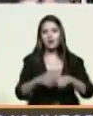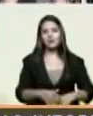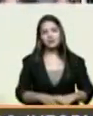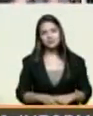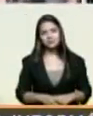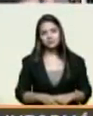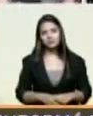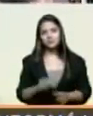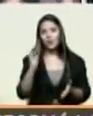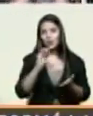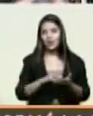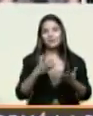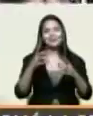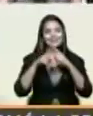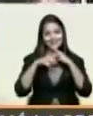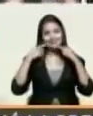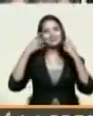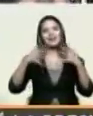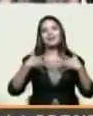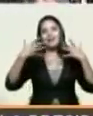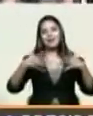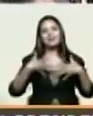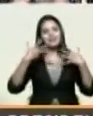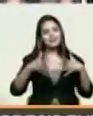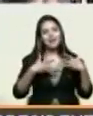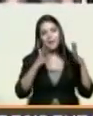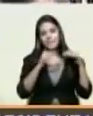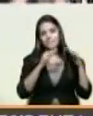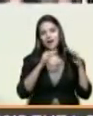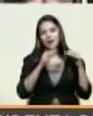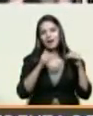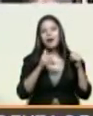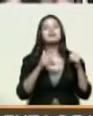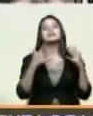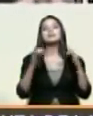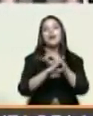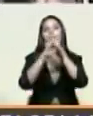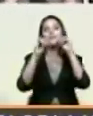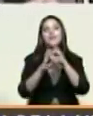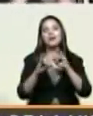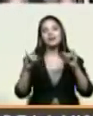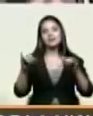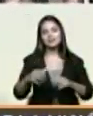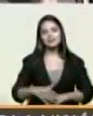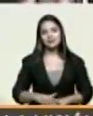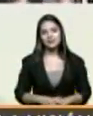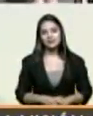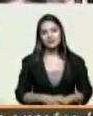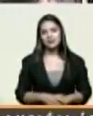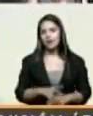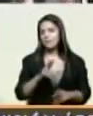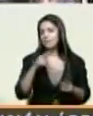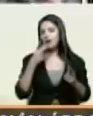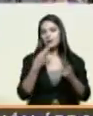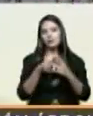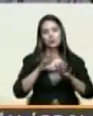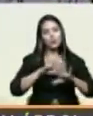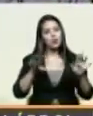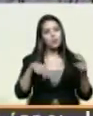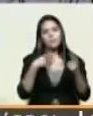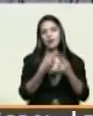Chávez. Volvió nuestra alegría, volvió nuestra esperanza, volvió nuestra felicidad. Y más